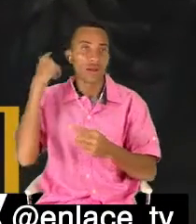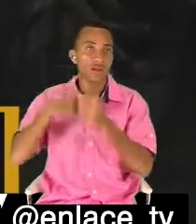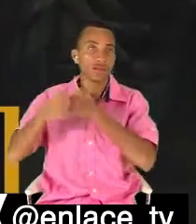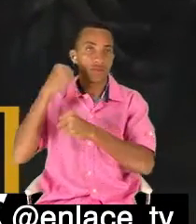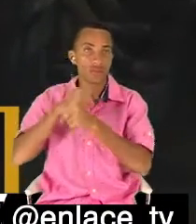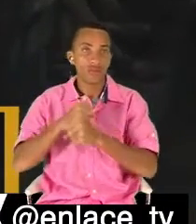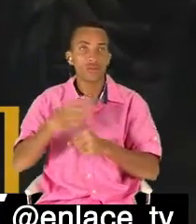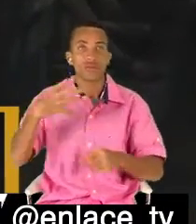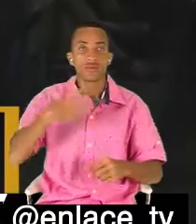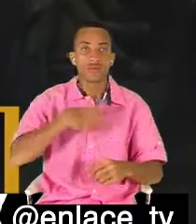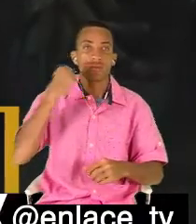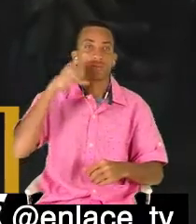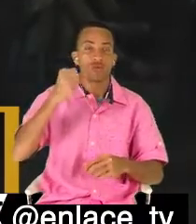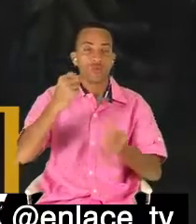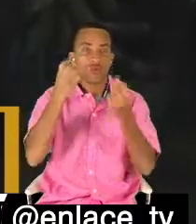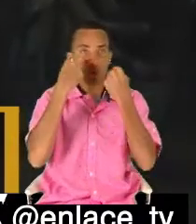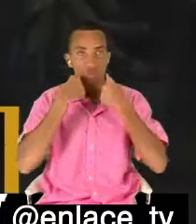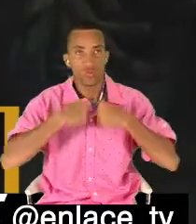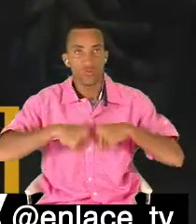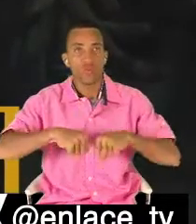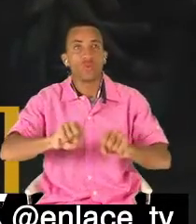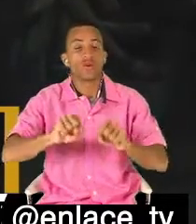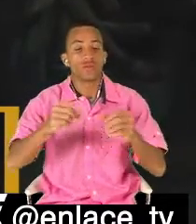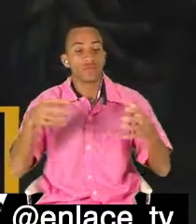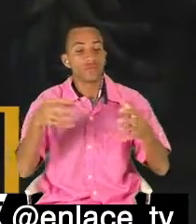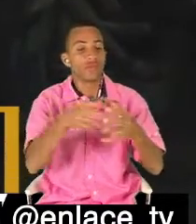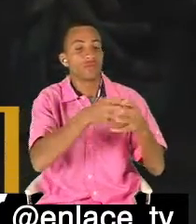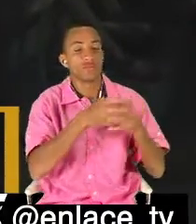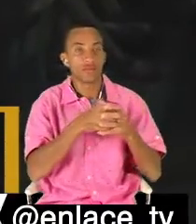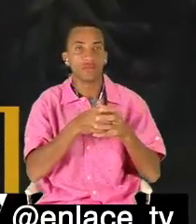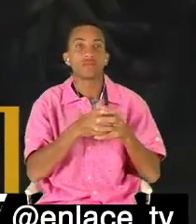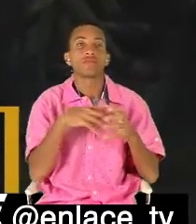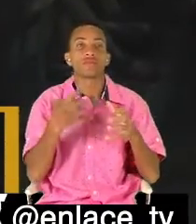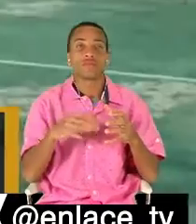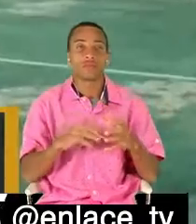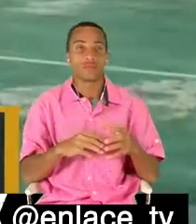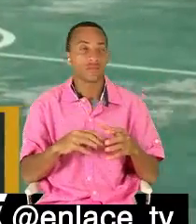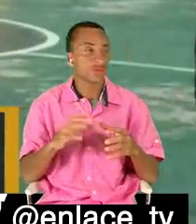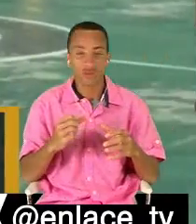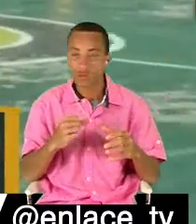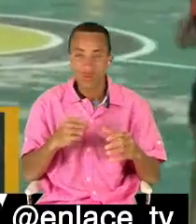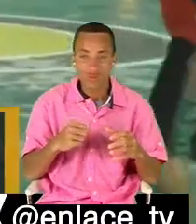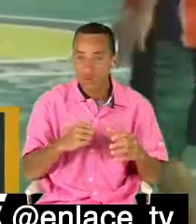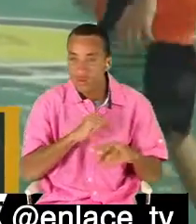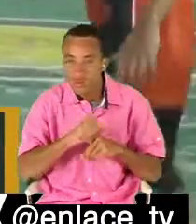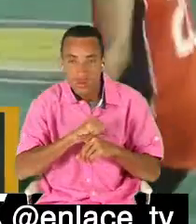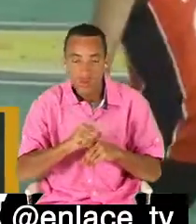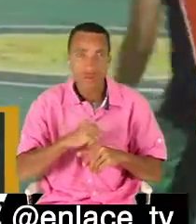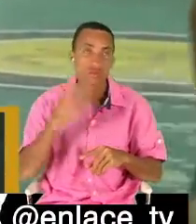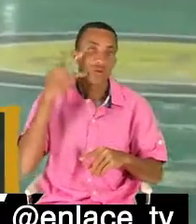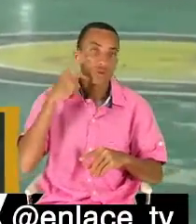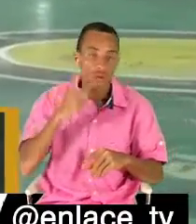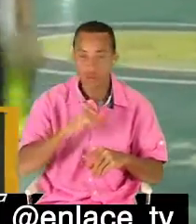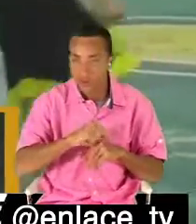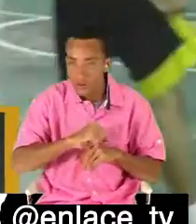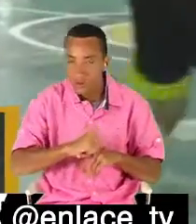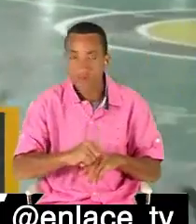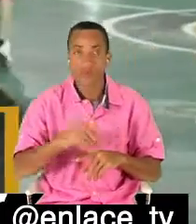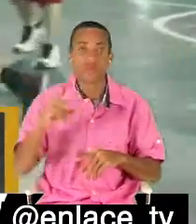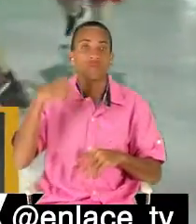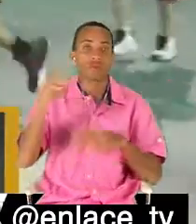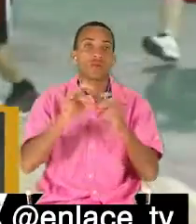quedamos campeones con el esfuerzo del equipo, que éramos muy, muy consistentes en el trabajo día a día. La próxima fecha iniciará